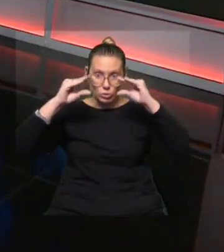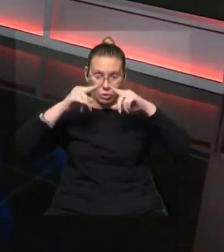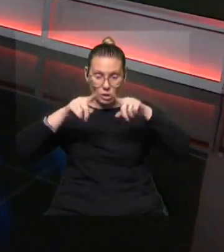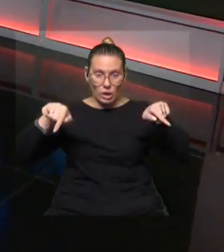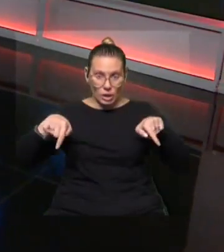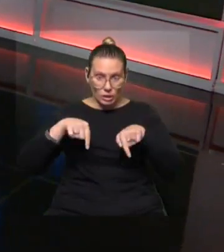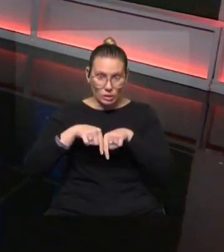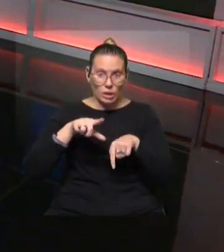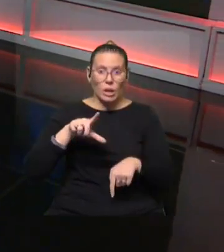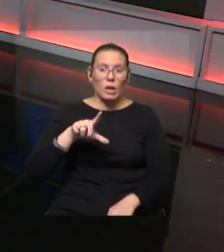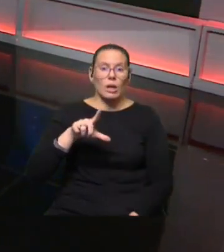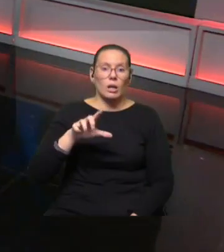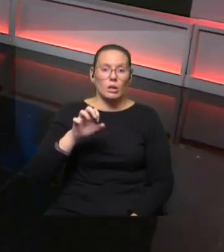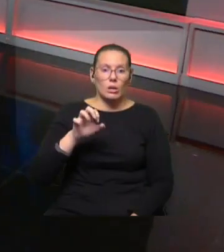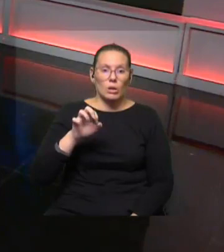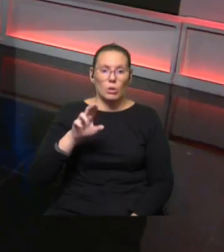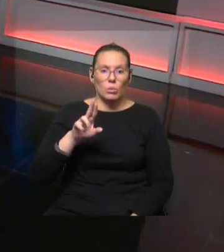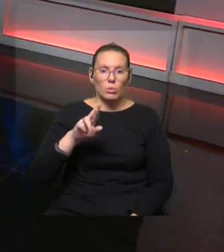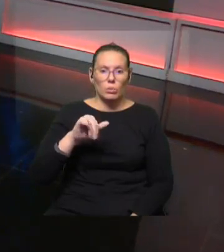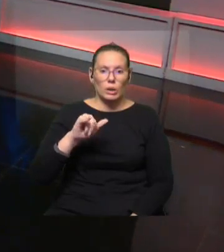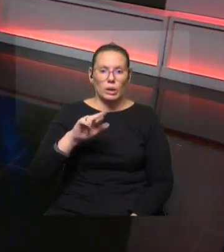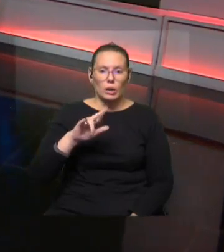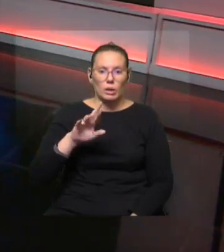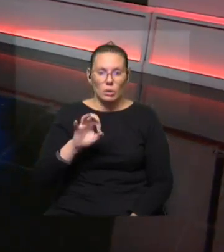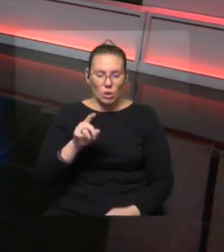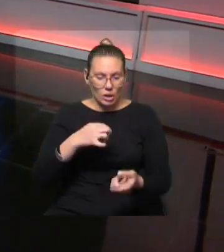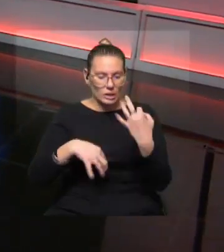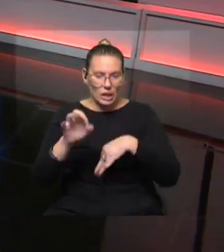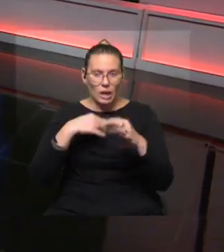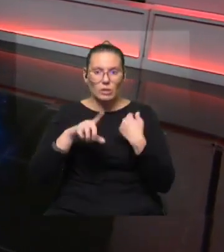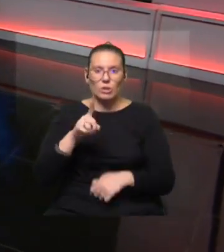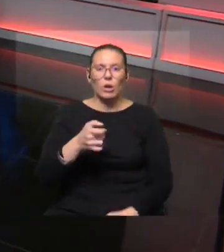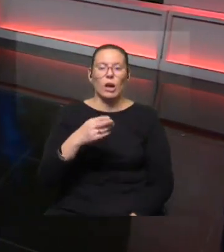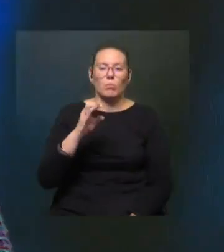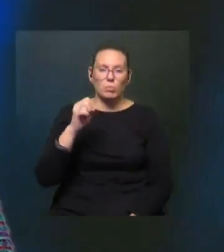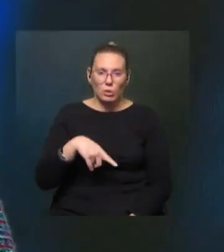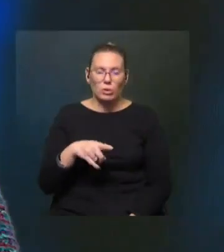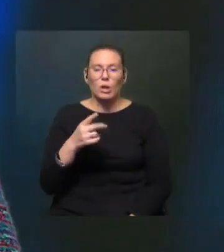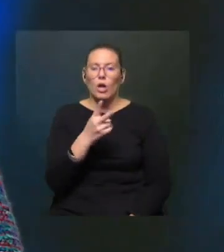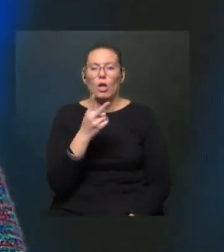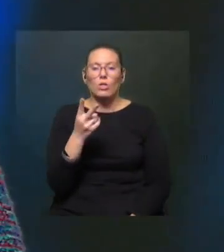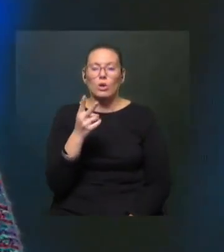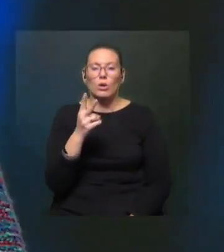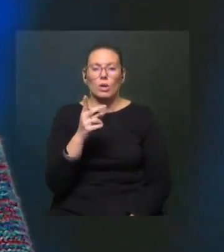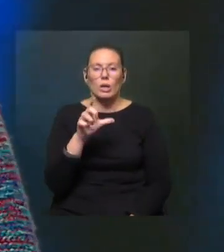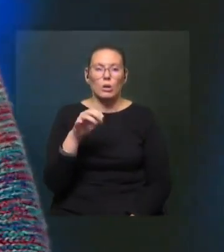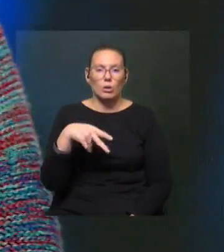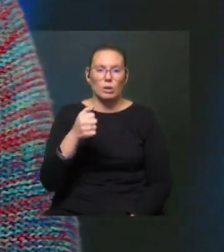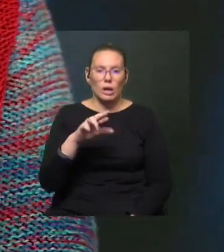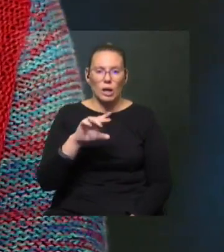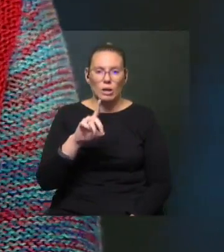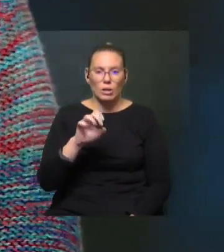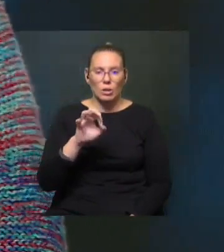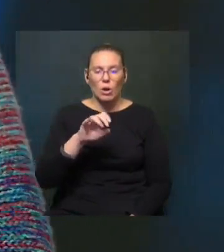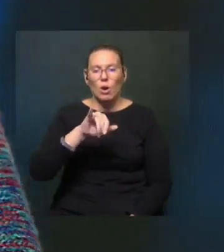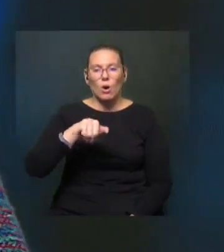la sala Nicolás loureiro del teatro de galpón Van a estar Leonardo croato y Joaquín baranzano tocando en